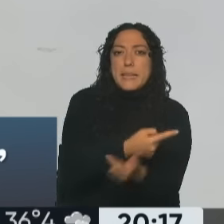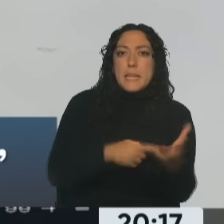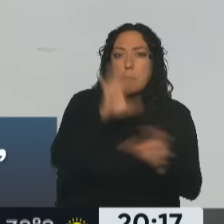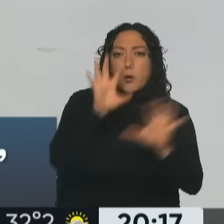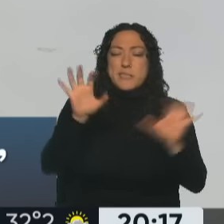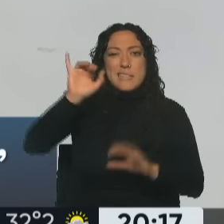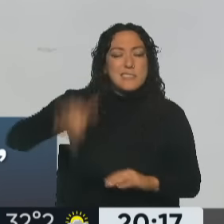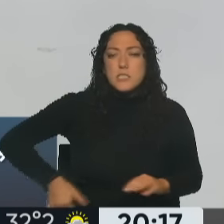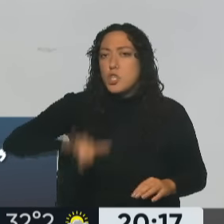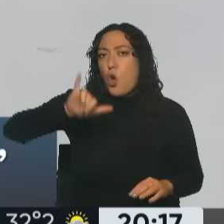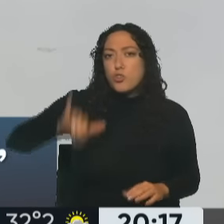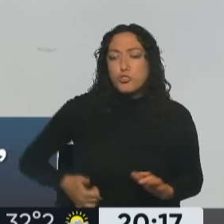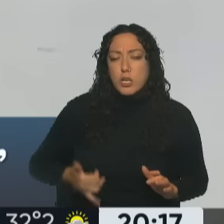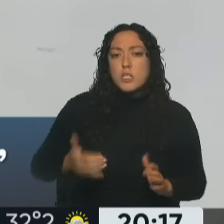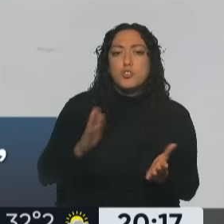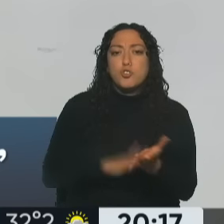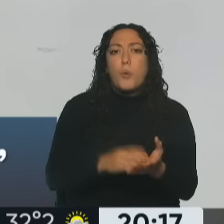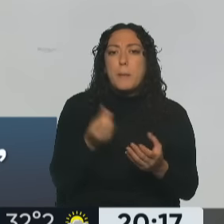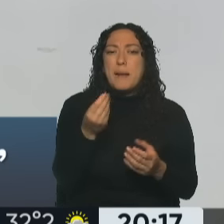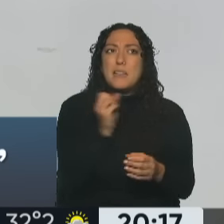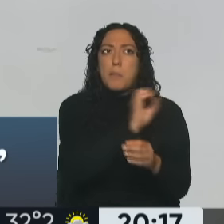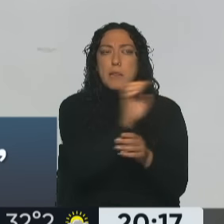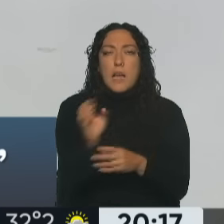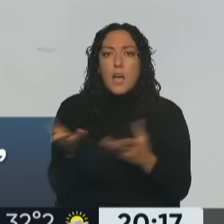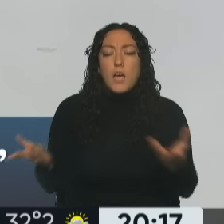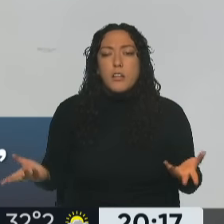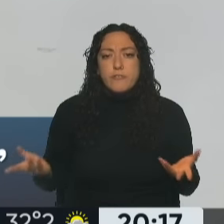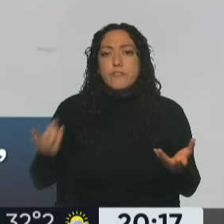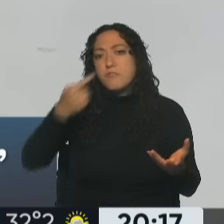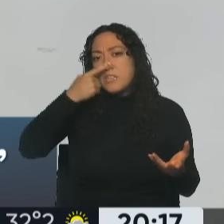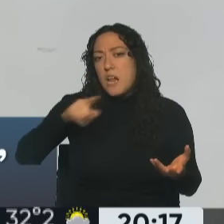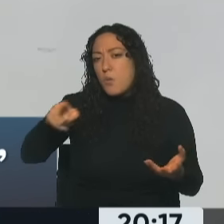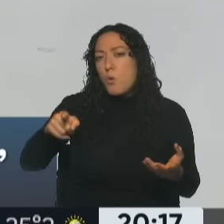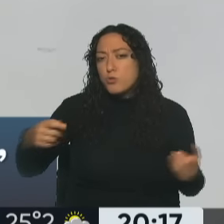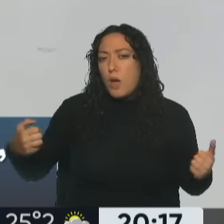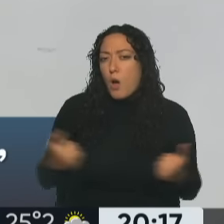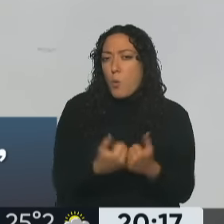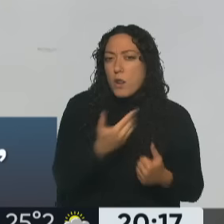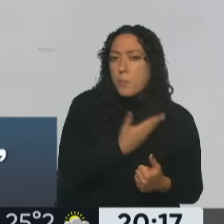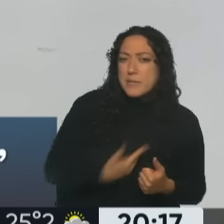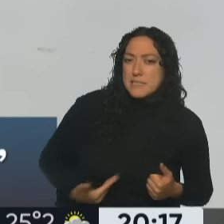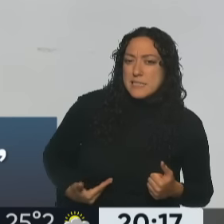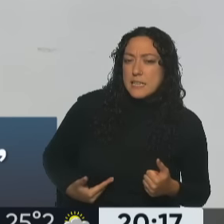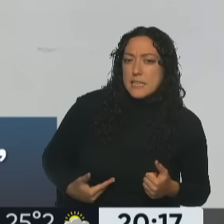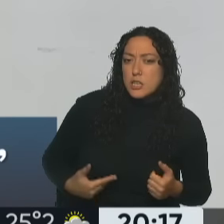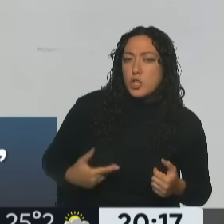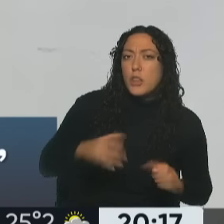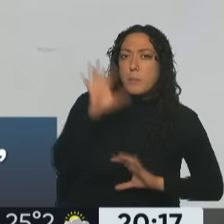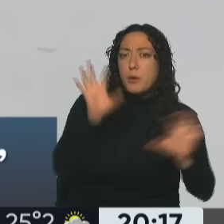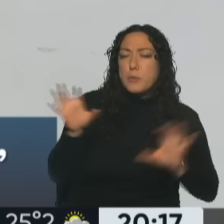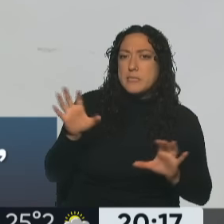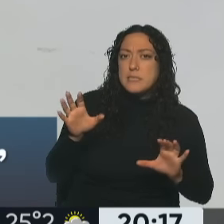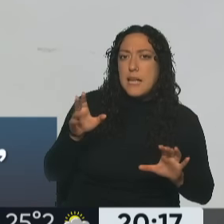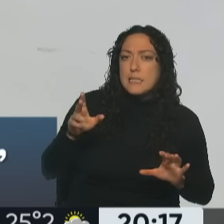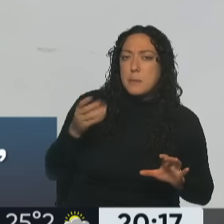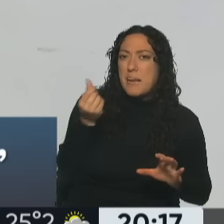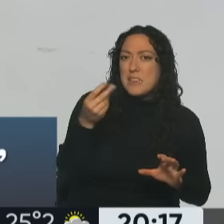inevitables en materia de partidas La pregunta es si efectivamente usted coincide con el presidente de los recortes a las provincias